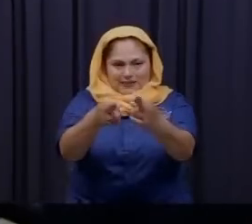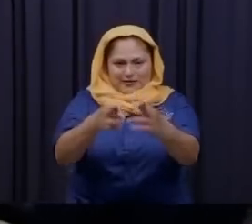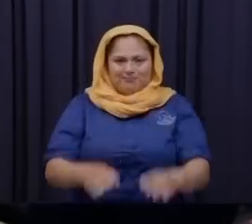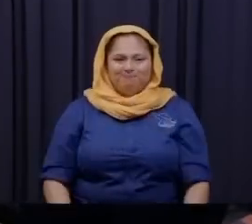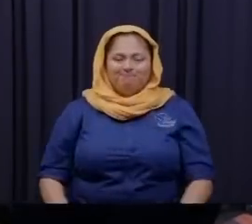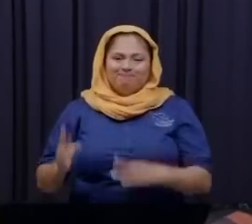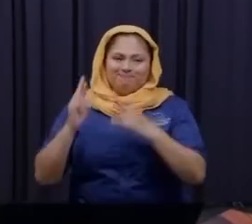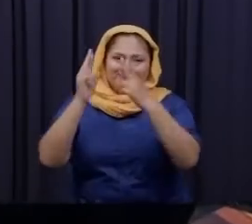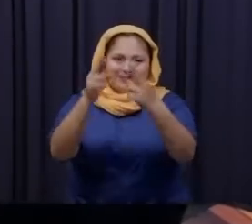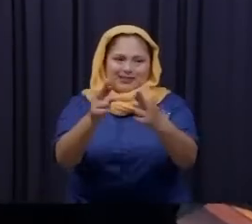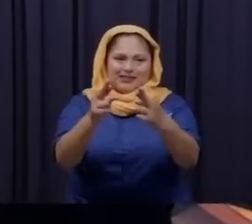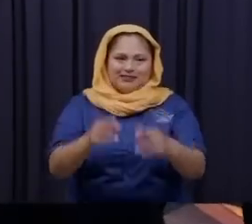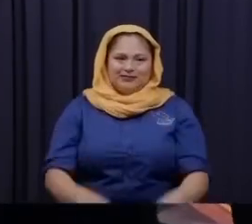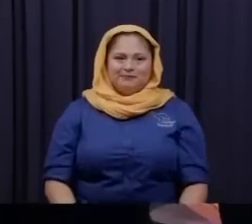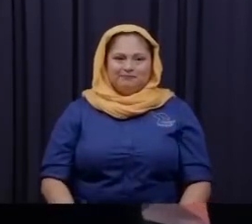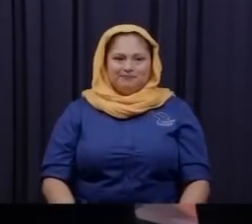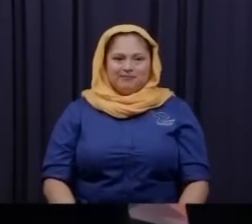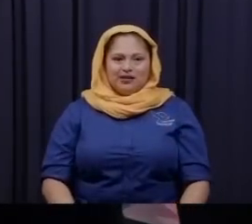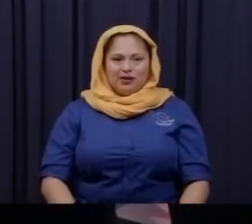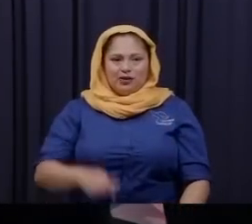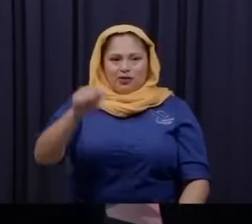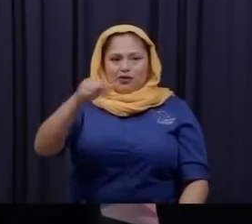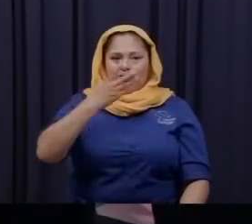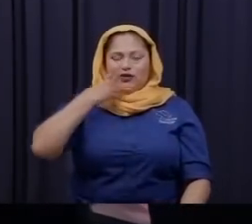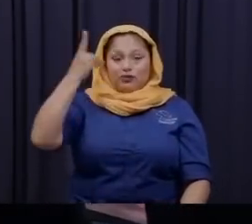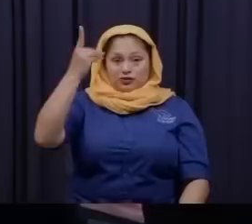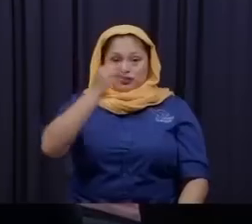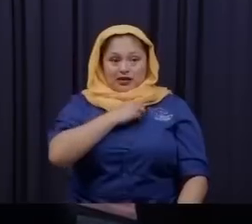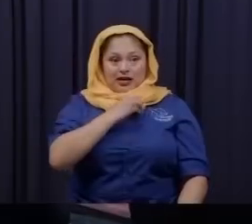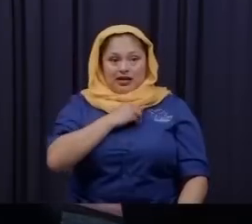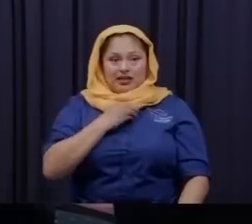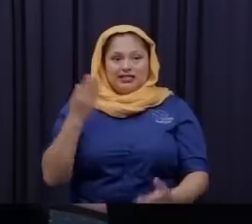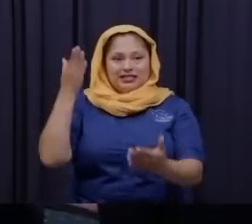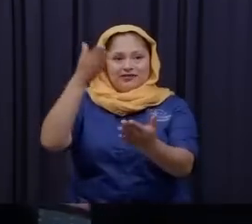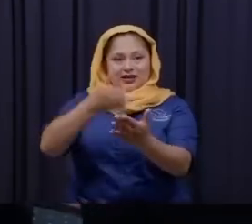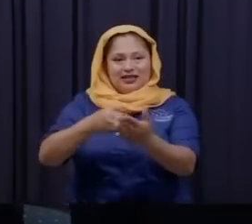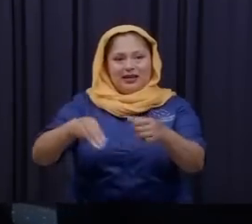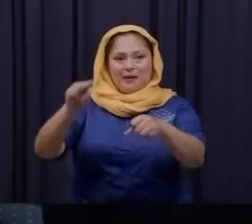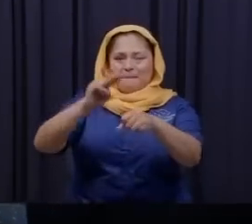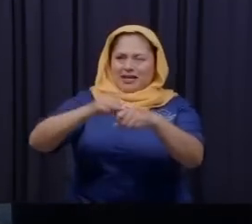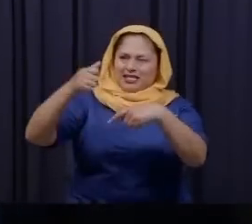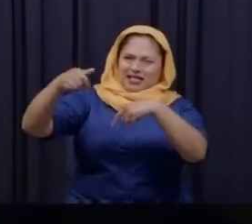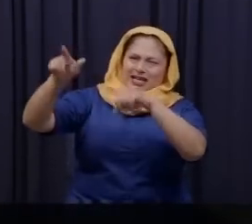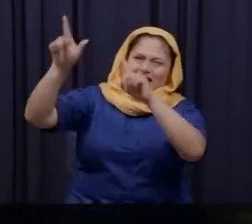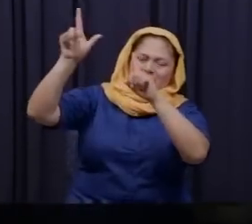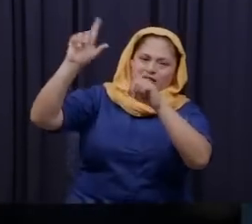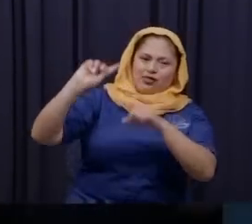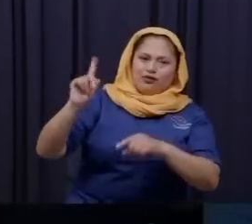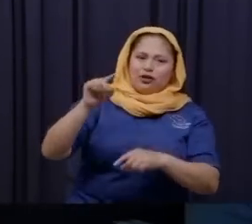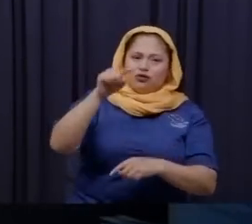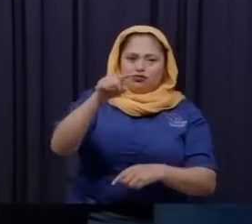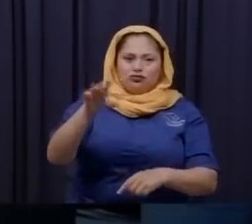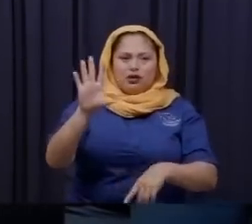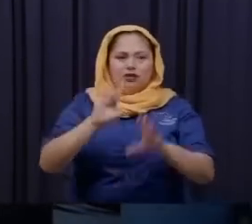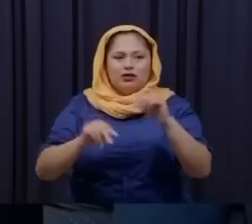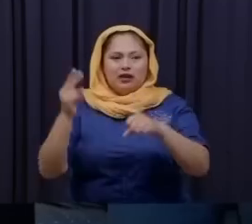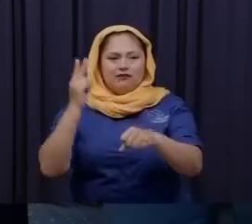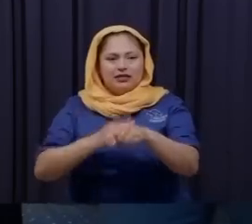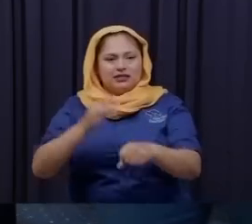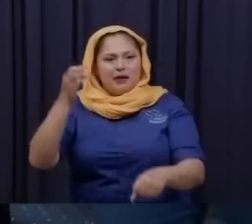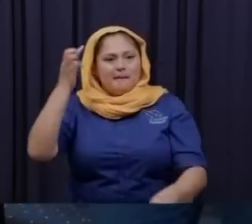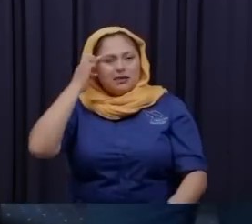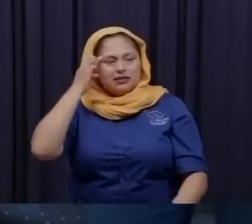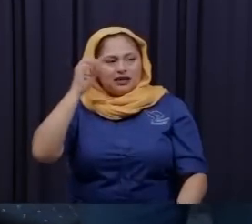recibe, recibe. Hoy Dios quiere llevarte más allá de donde alguna vez has pensado.